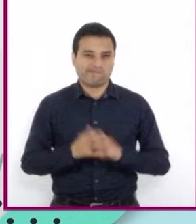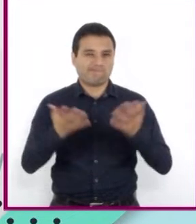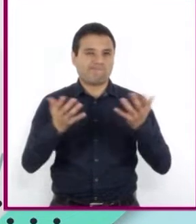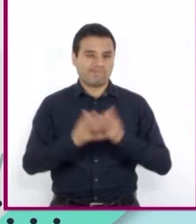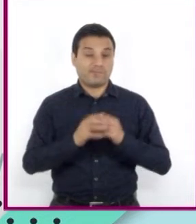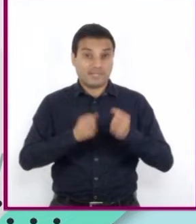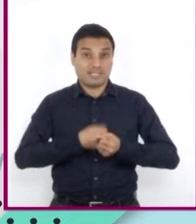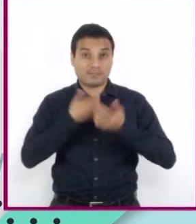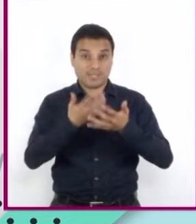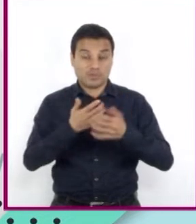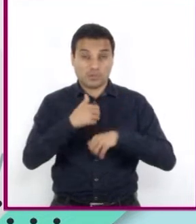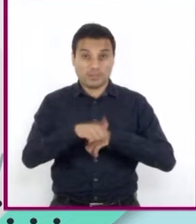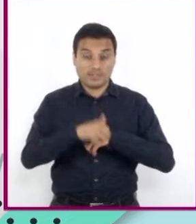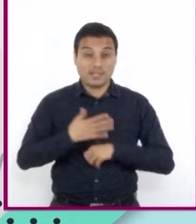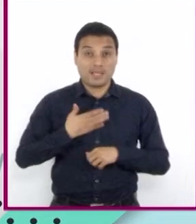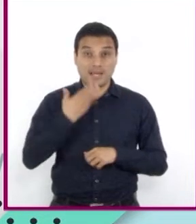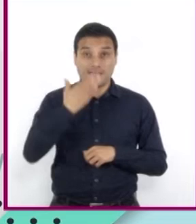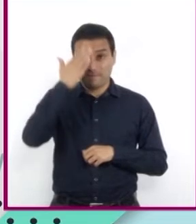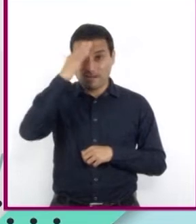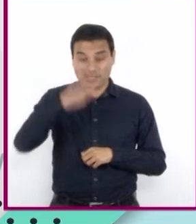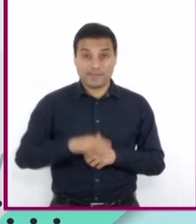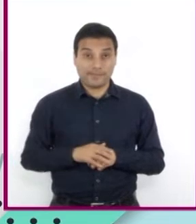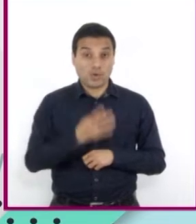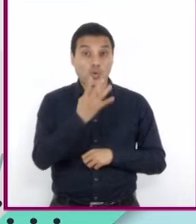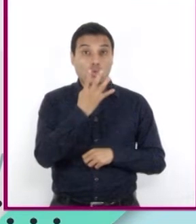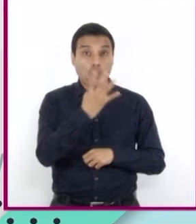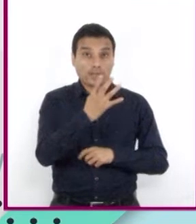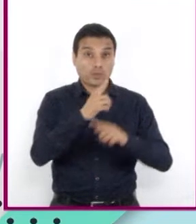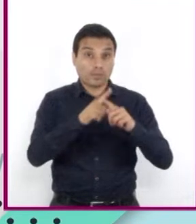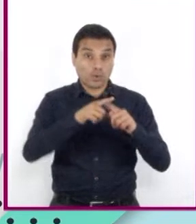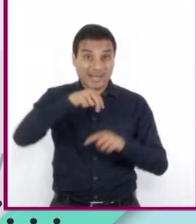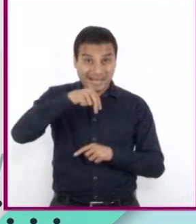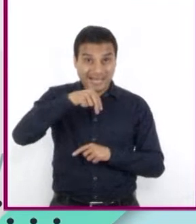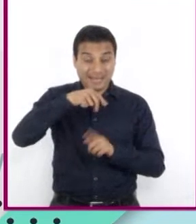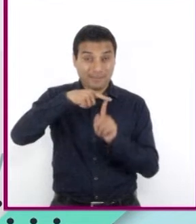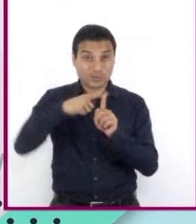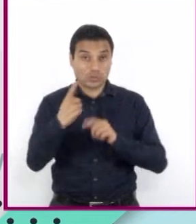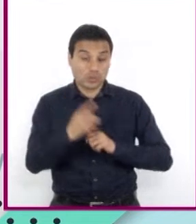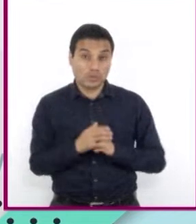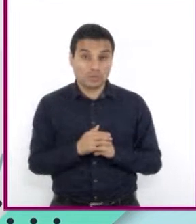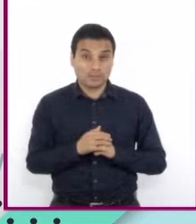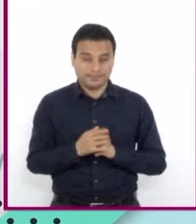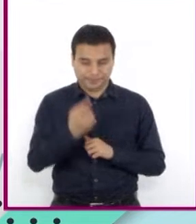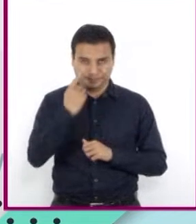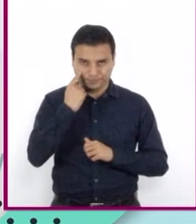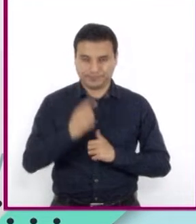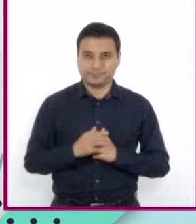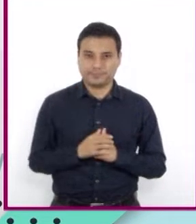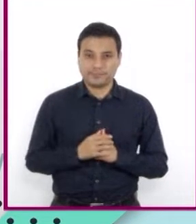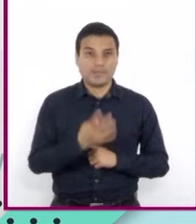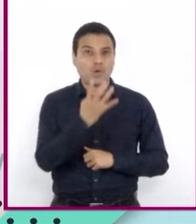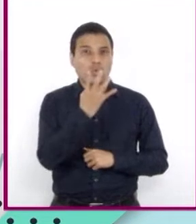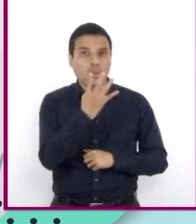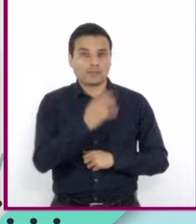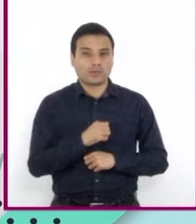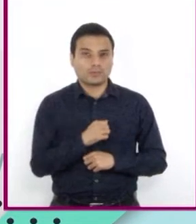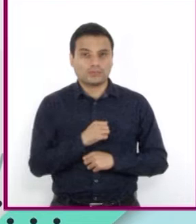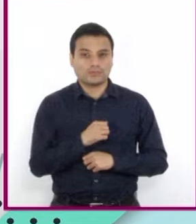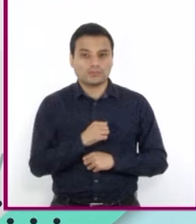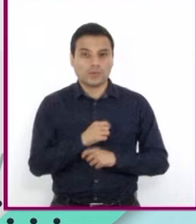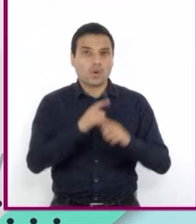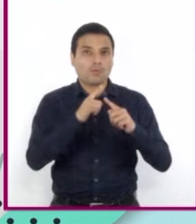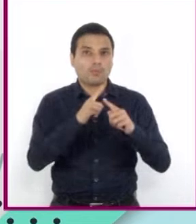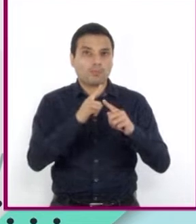expresión algebraica 4 que multiplica a n más 1, tenemos que 4 que